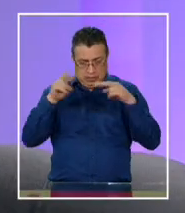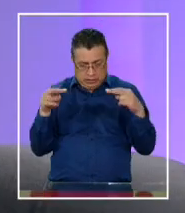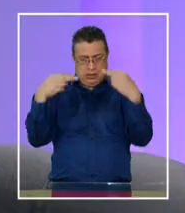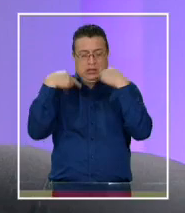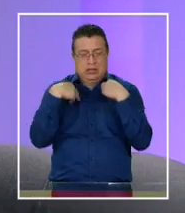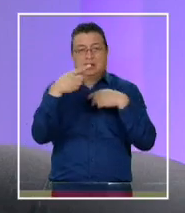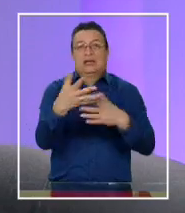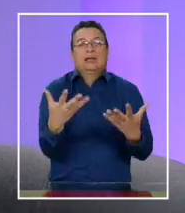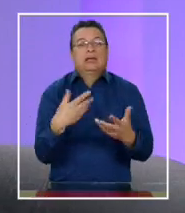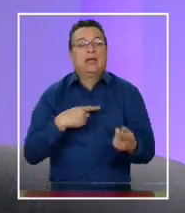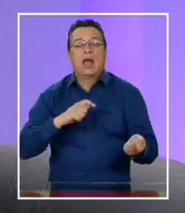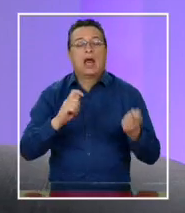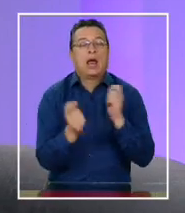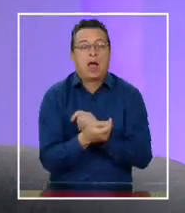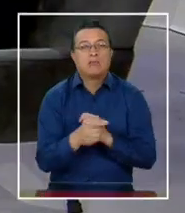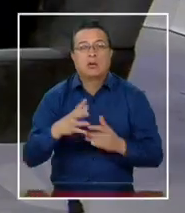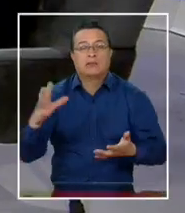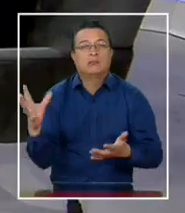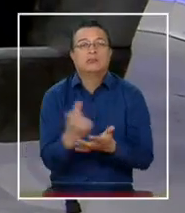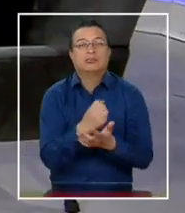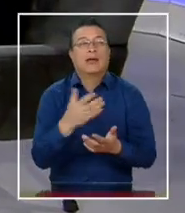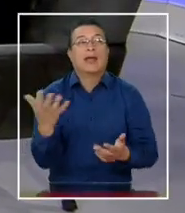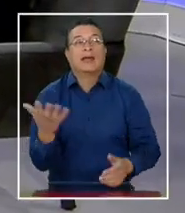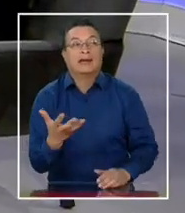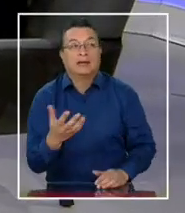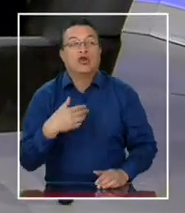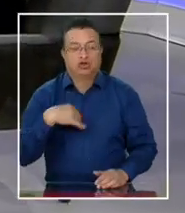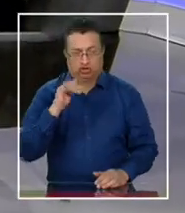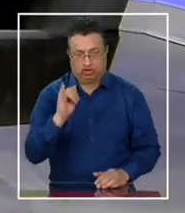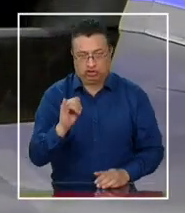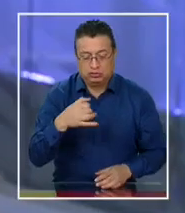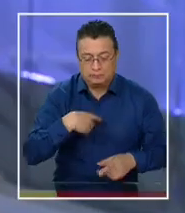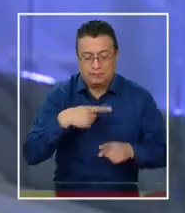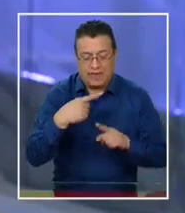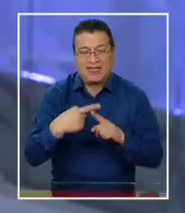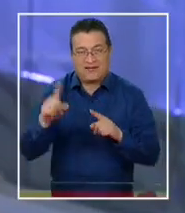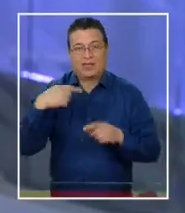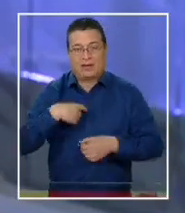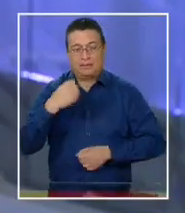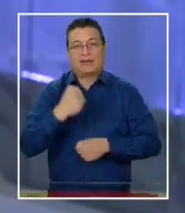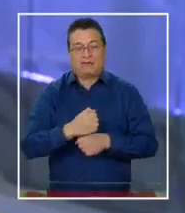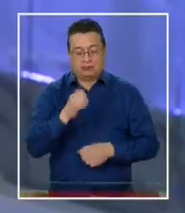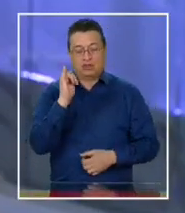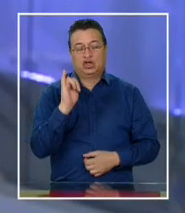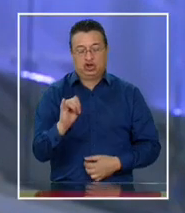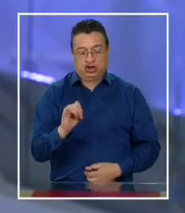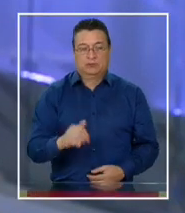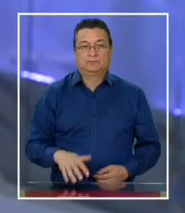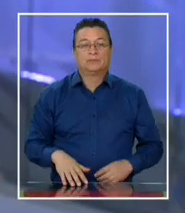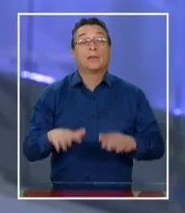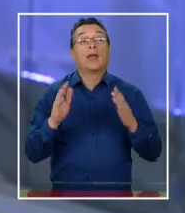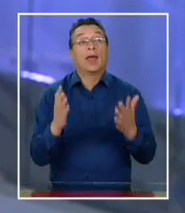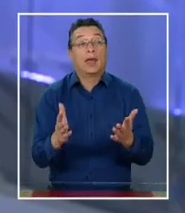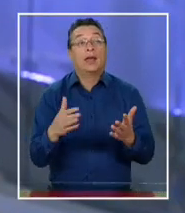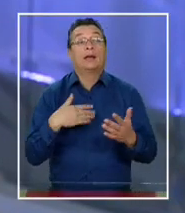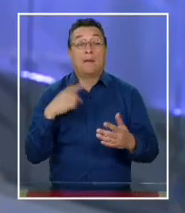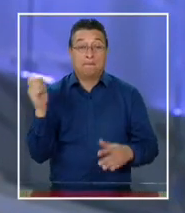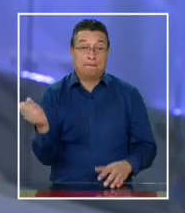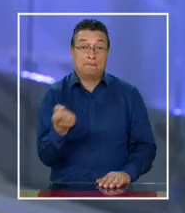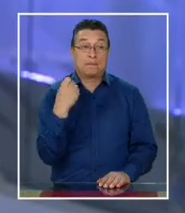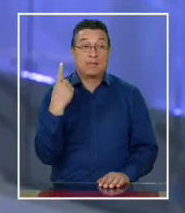van a ser distinto para conseguir la distinto vamos a hacer algo distinto primero que nada